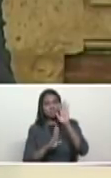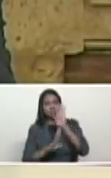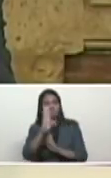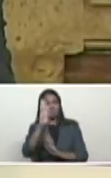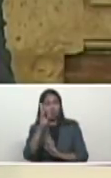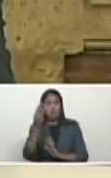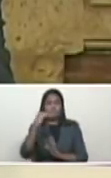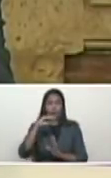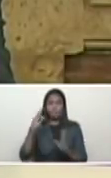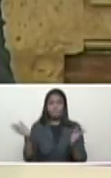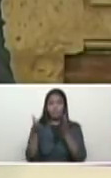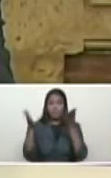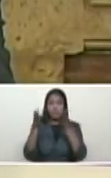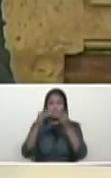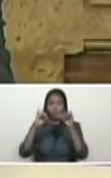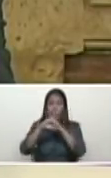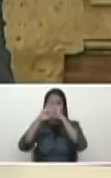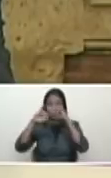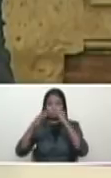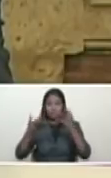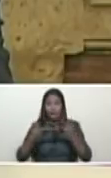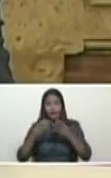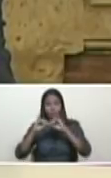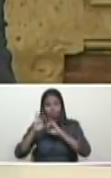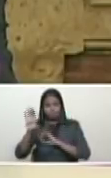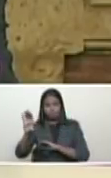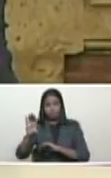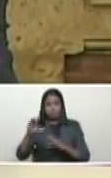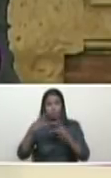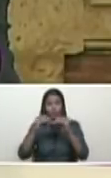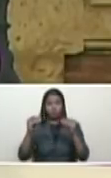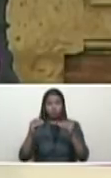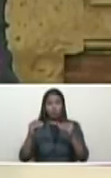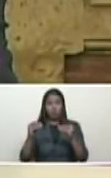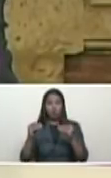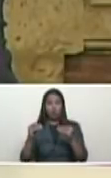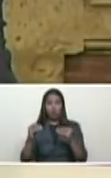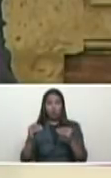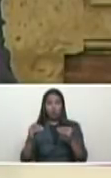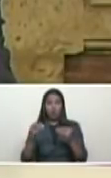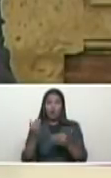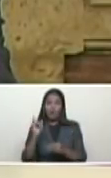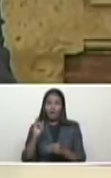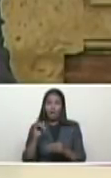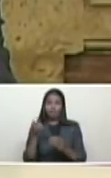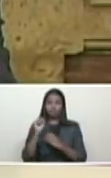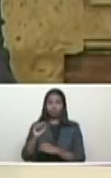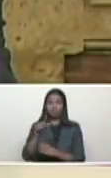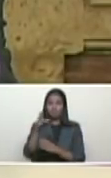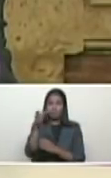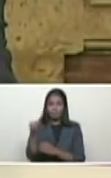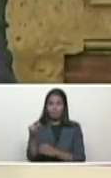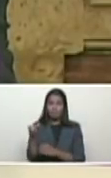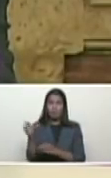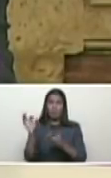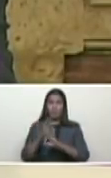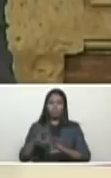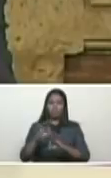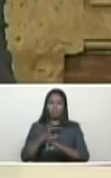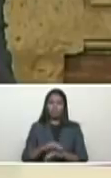por la prosperidad y la felicidad de nuestro país todo fuera de ella y contra ella nada